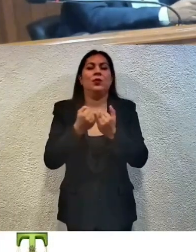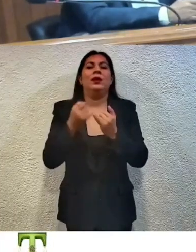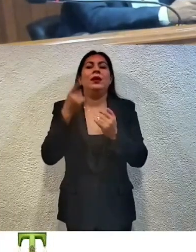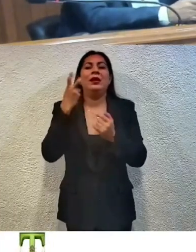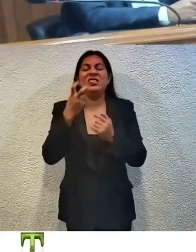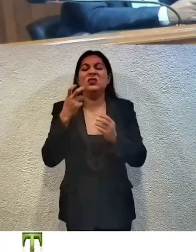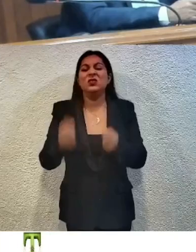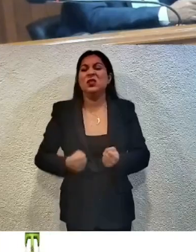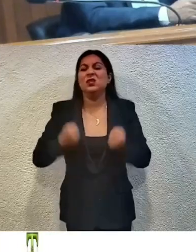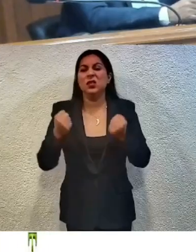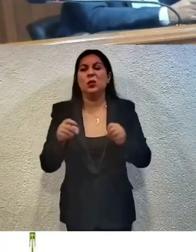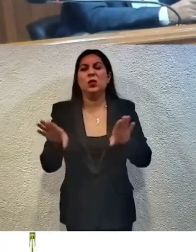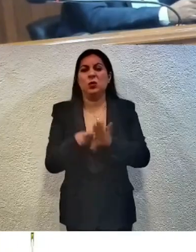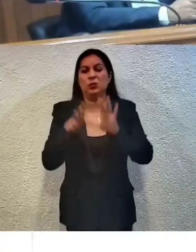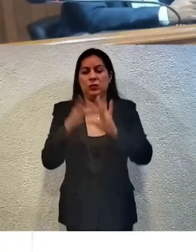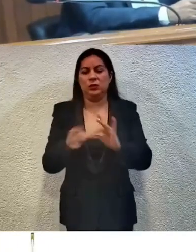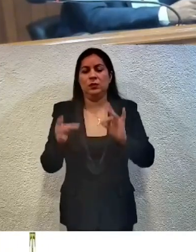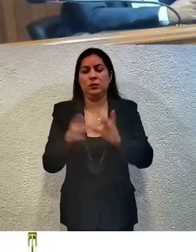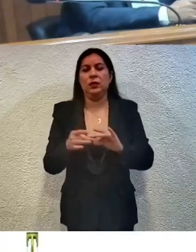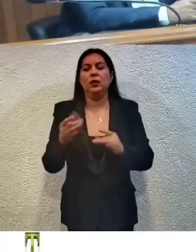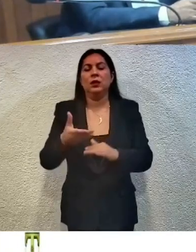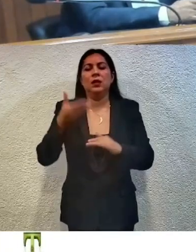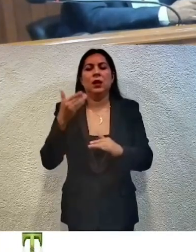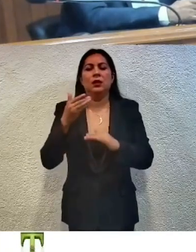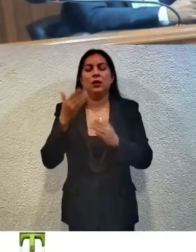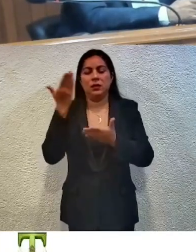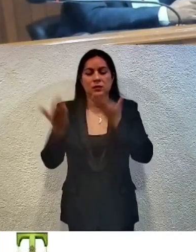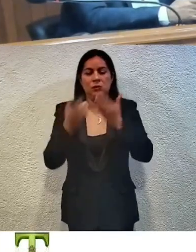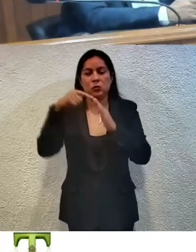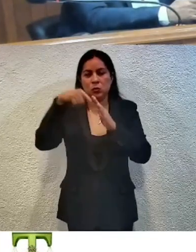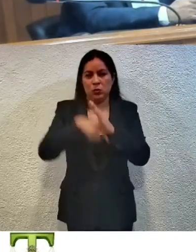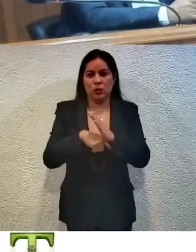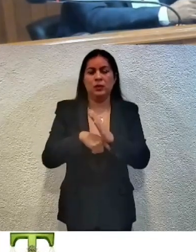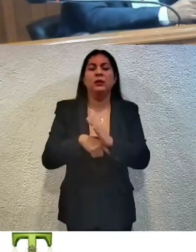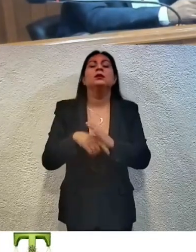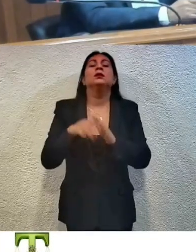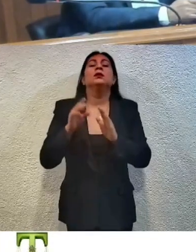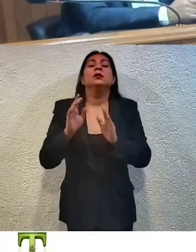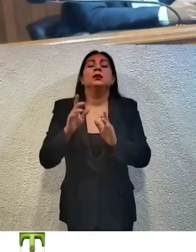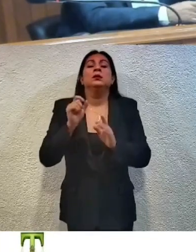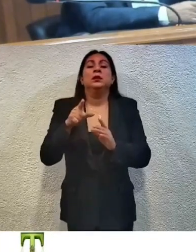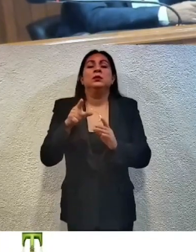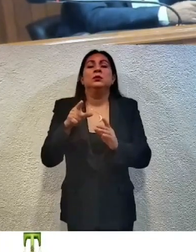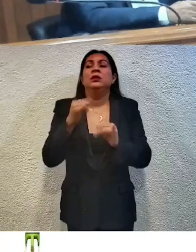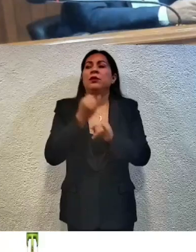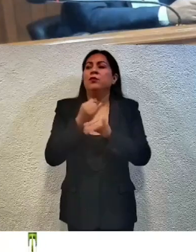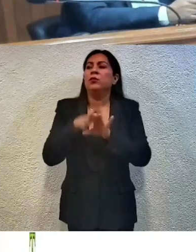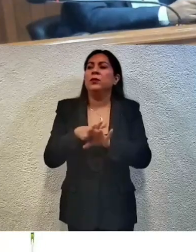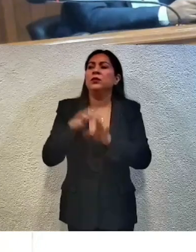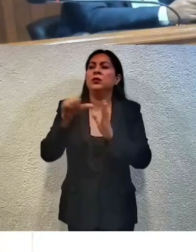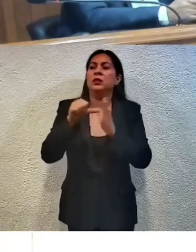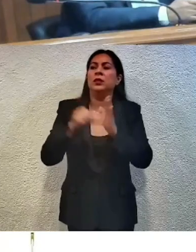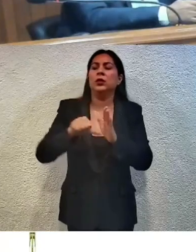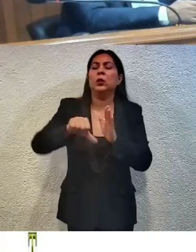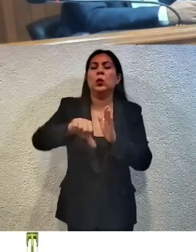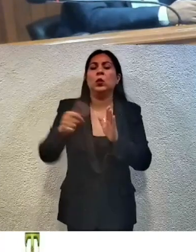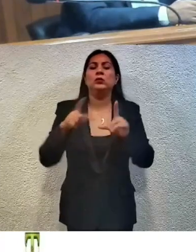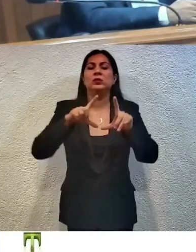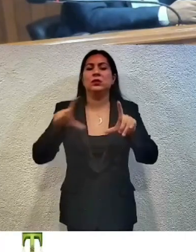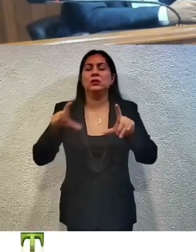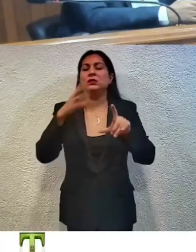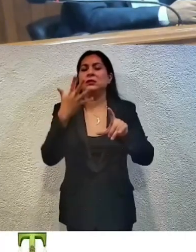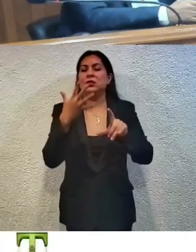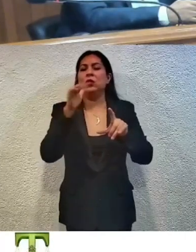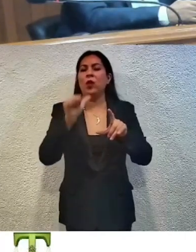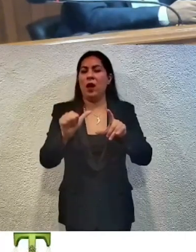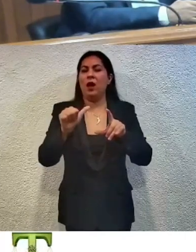firmes como se ha advertido en líneas previstas de este estudio de fondo y además el supuesto contenido en artículo 11, fracción quinta, inciso